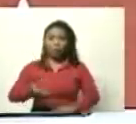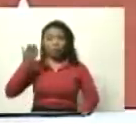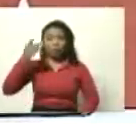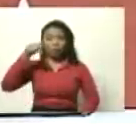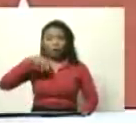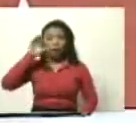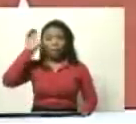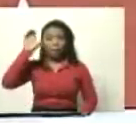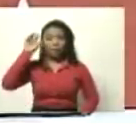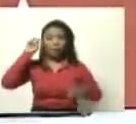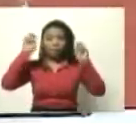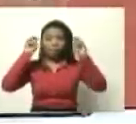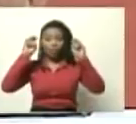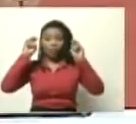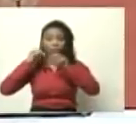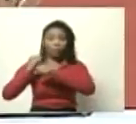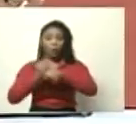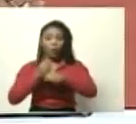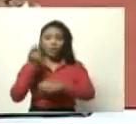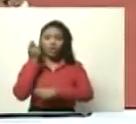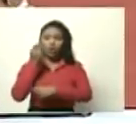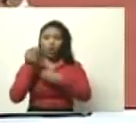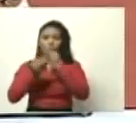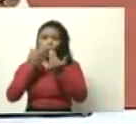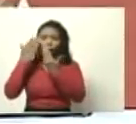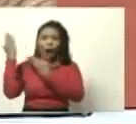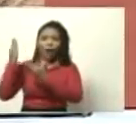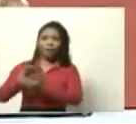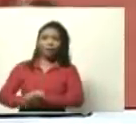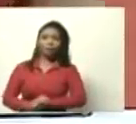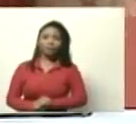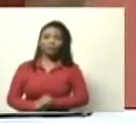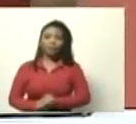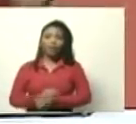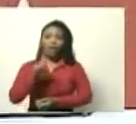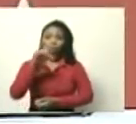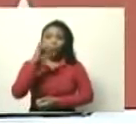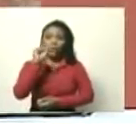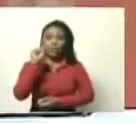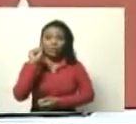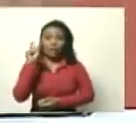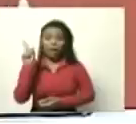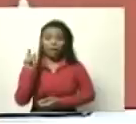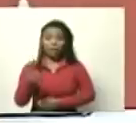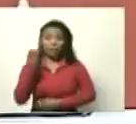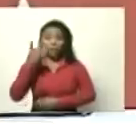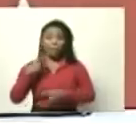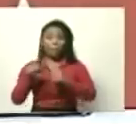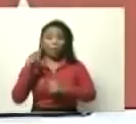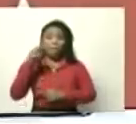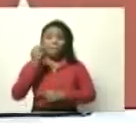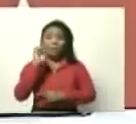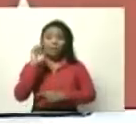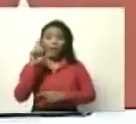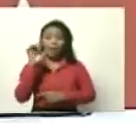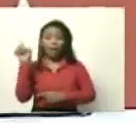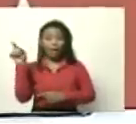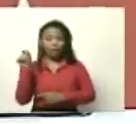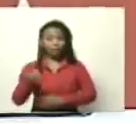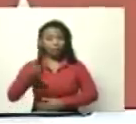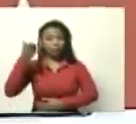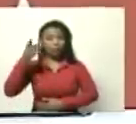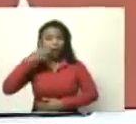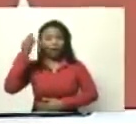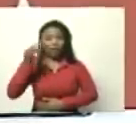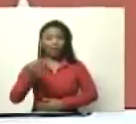esta patria en materia de béisbol, ninguno como Miguel Cabrera. Luis Aparicio, un fenómeno, pero Miguel Cabrera es Miguel Cabrera. Esa es la